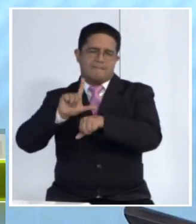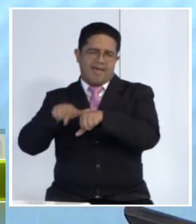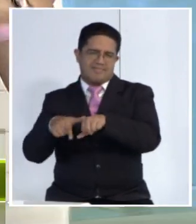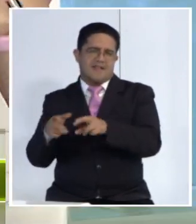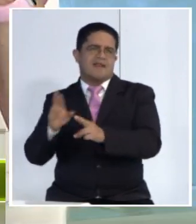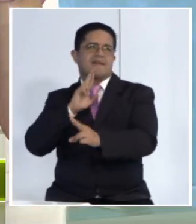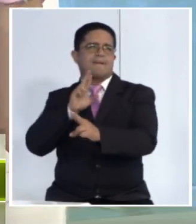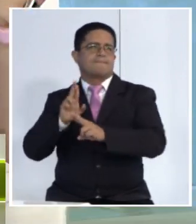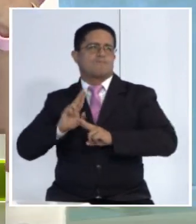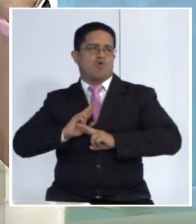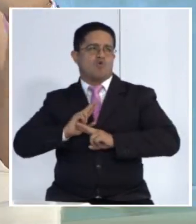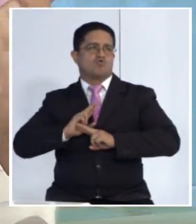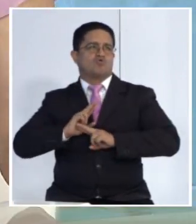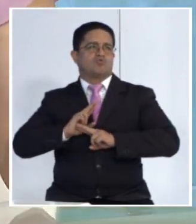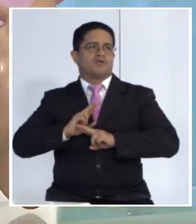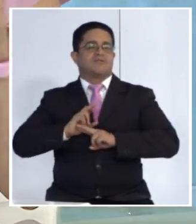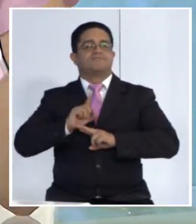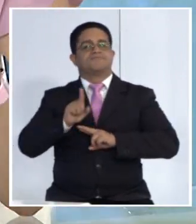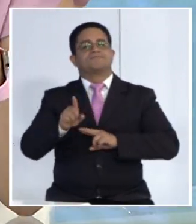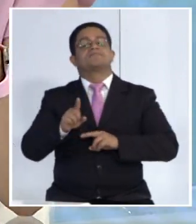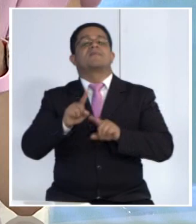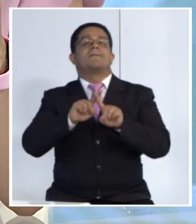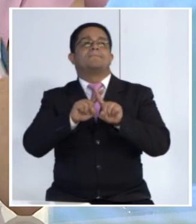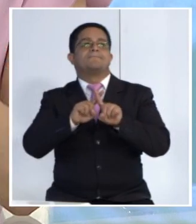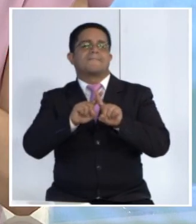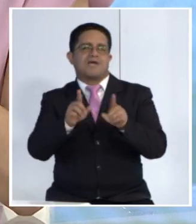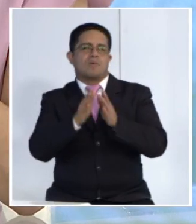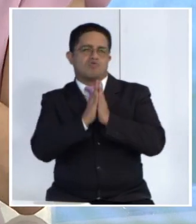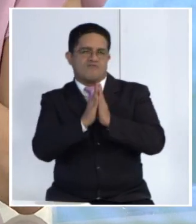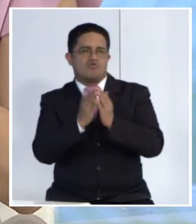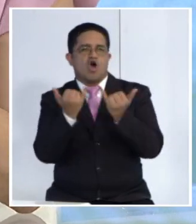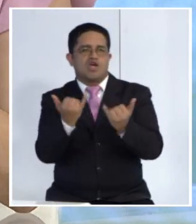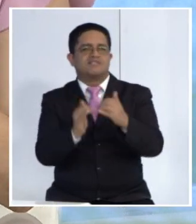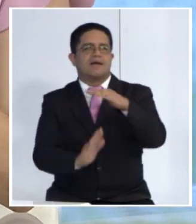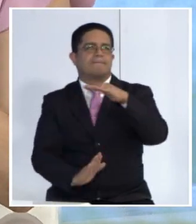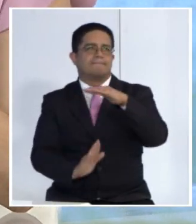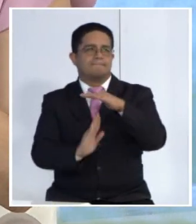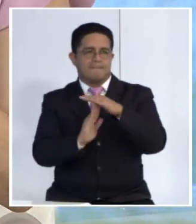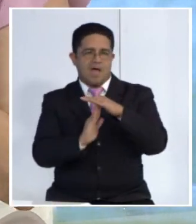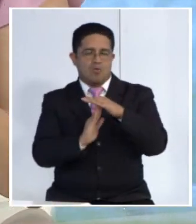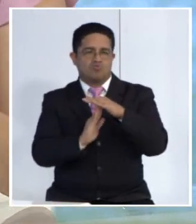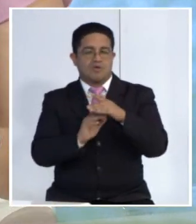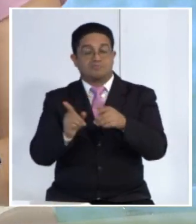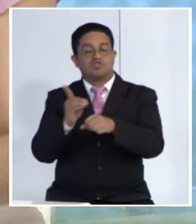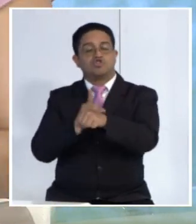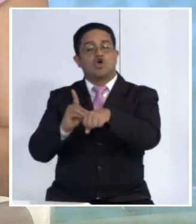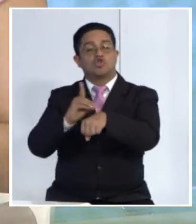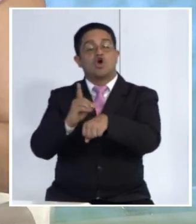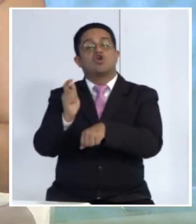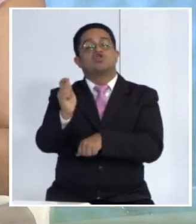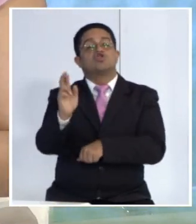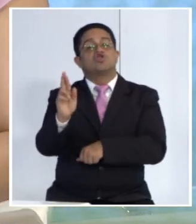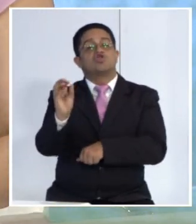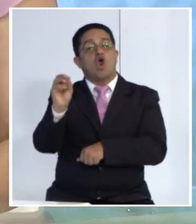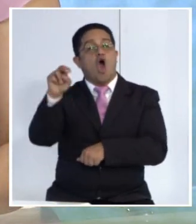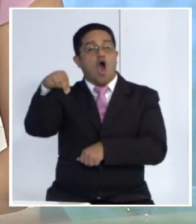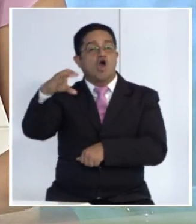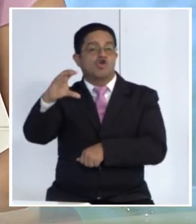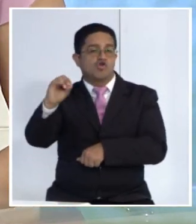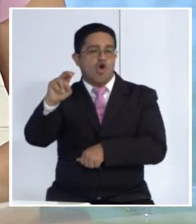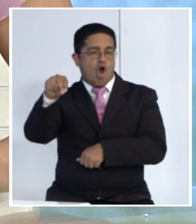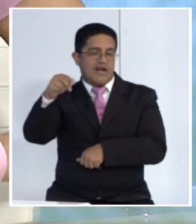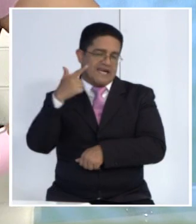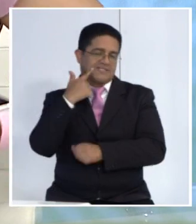da un dibujo de la respuesta, Sí. pero vamos a establecer compromisos comerciales. El doctor Rómulo Troncone nos seguirá acompañando,